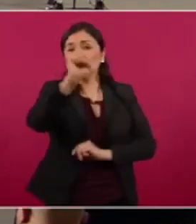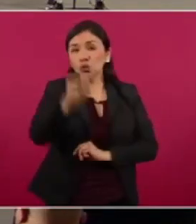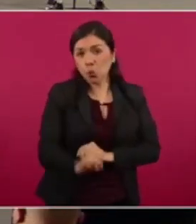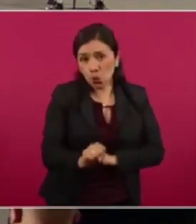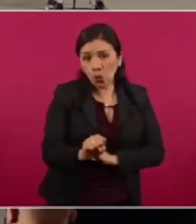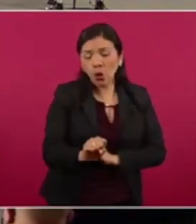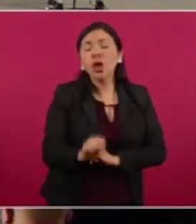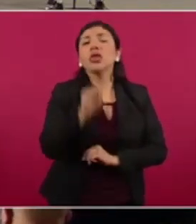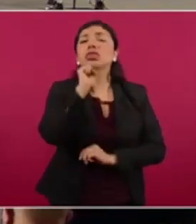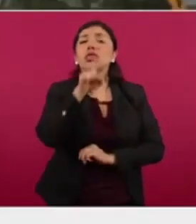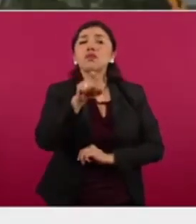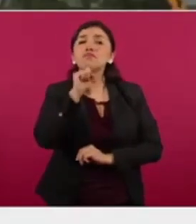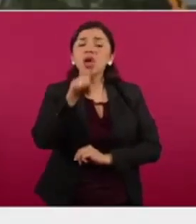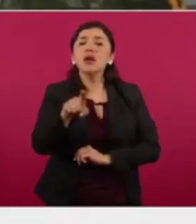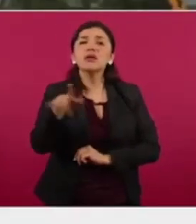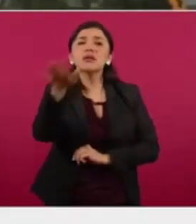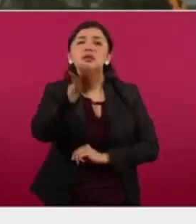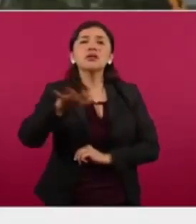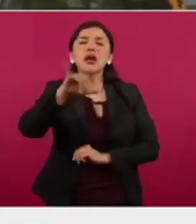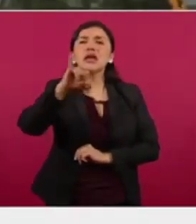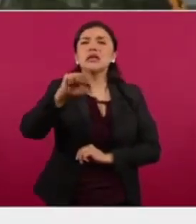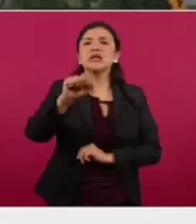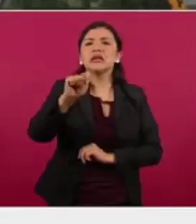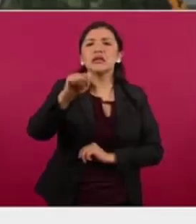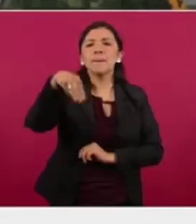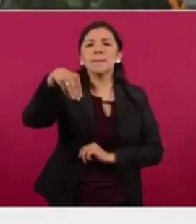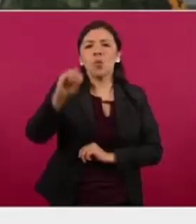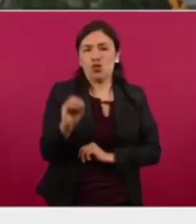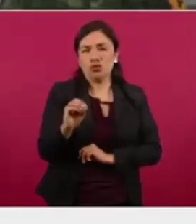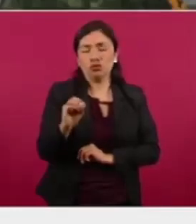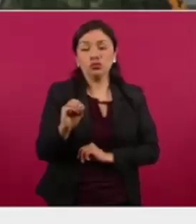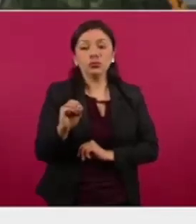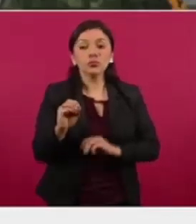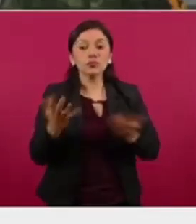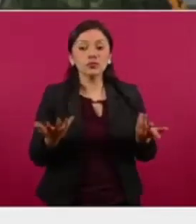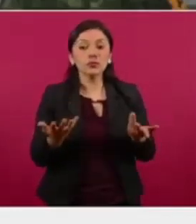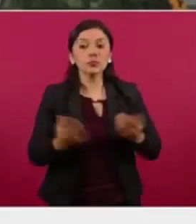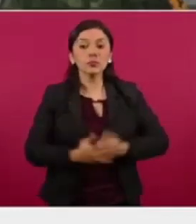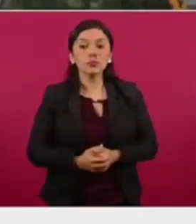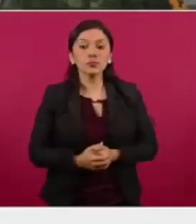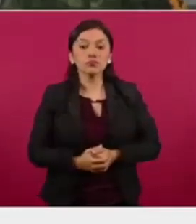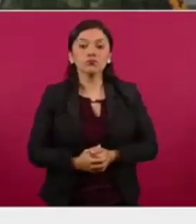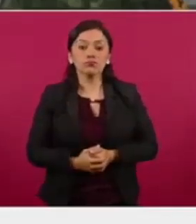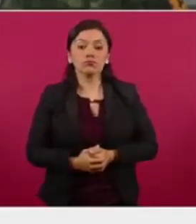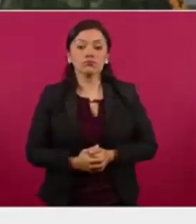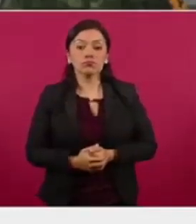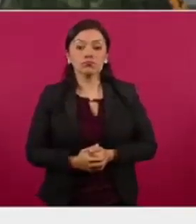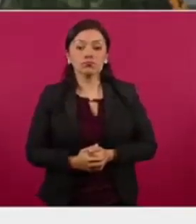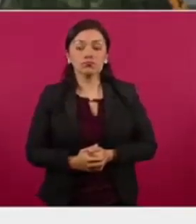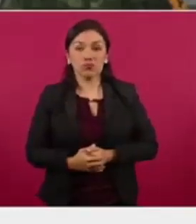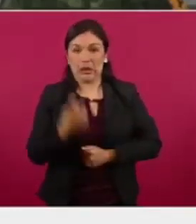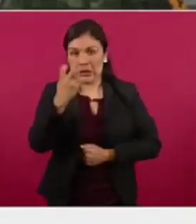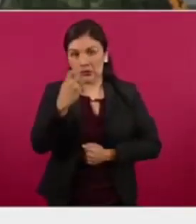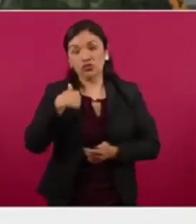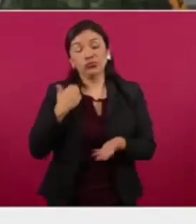como en el Istmo. Entonces, vamos a estar por